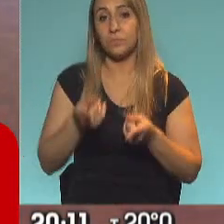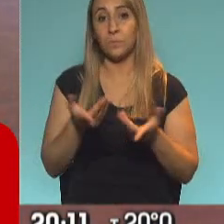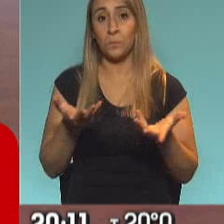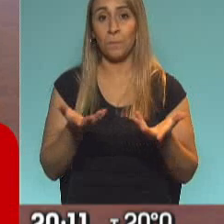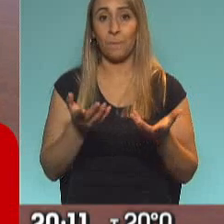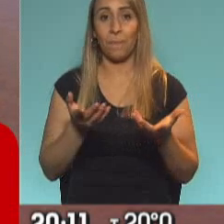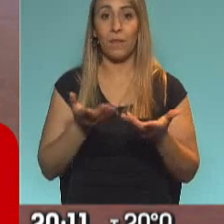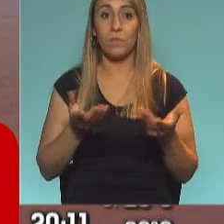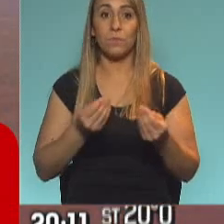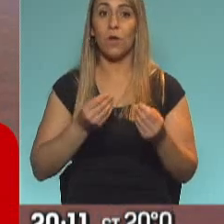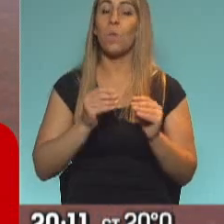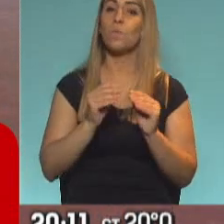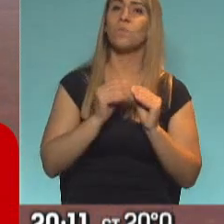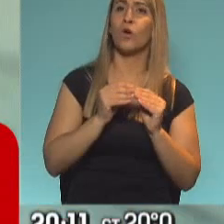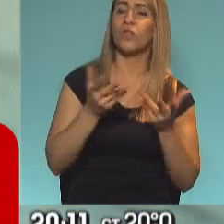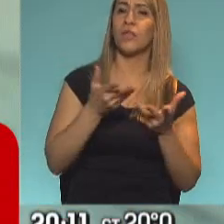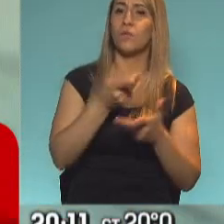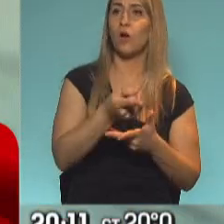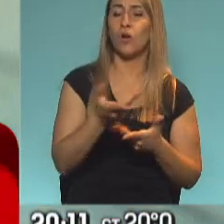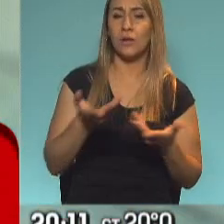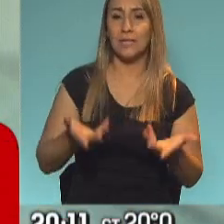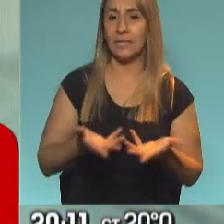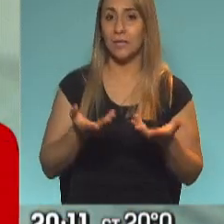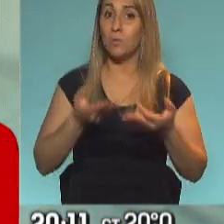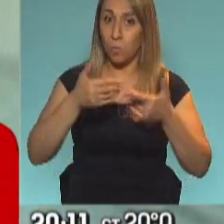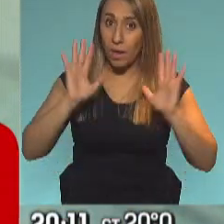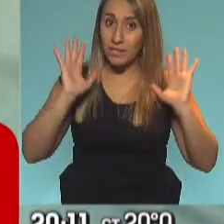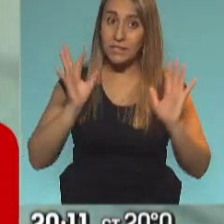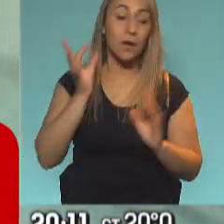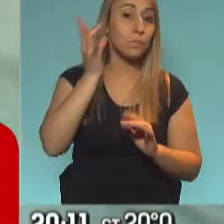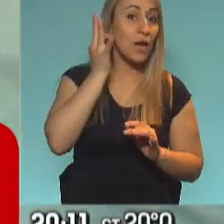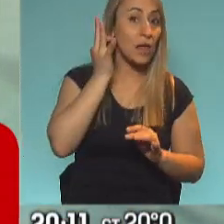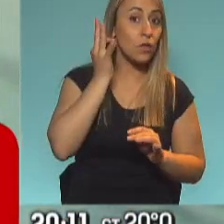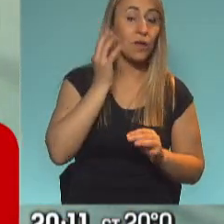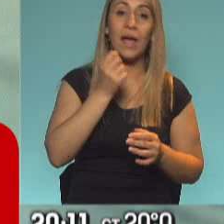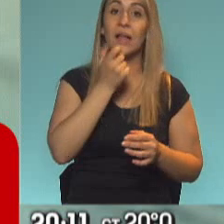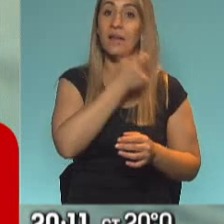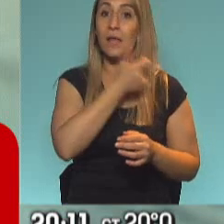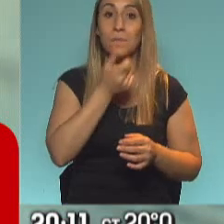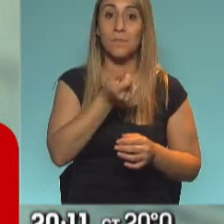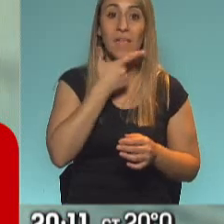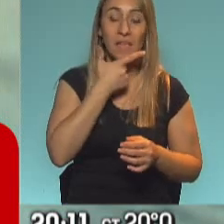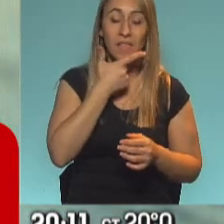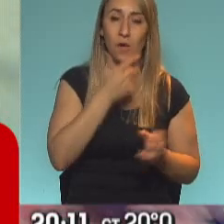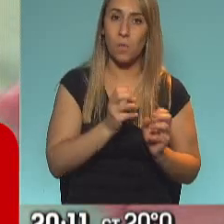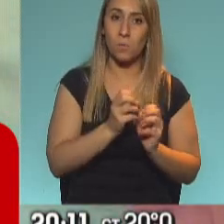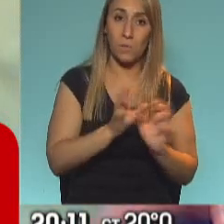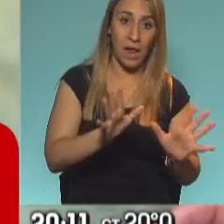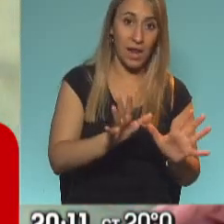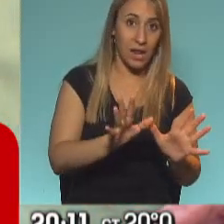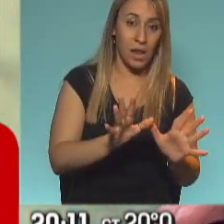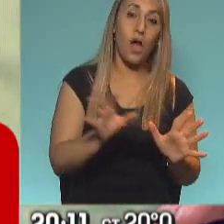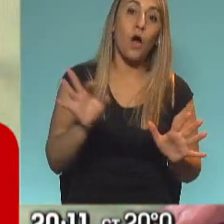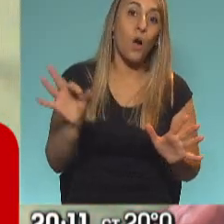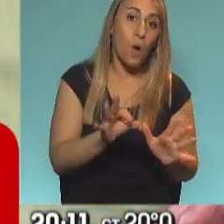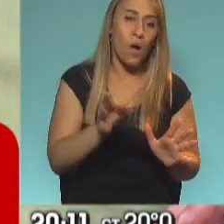o por otra razón lo que puede estar pasando es que Diego Maradona no estuviera bien medicado o estuviera sobremedicado. Claro. En uno y